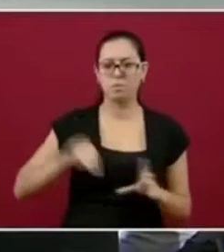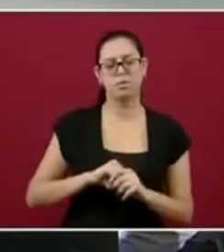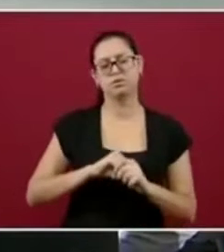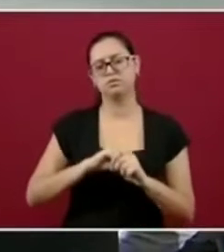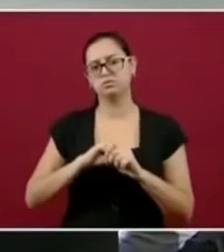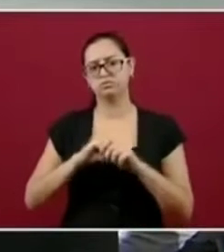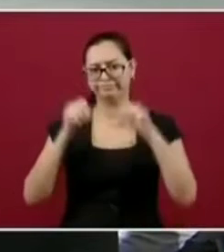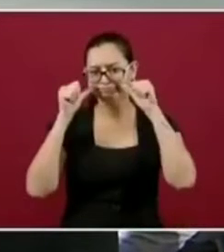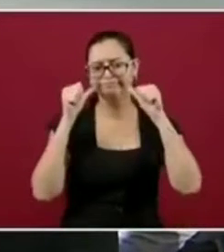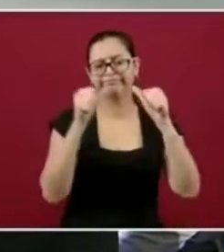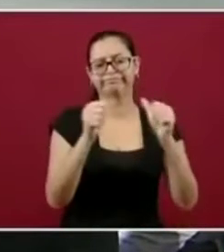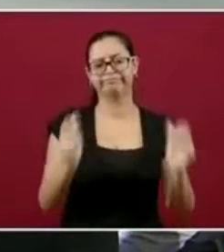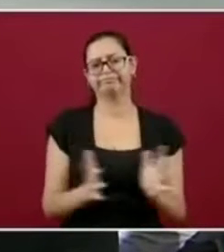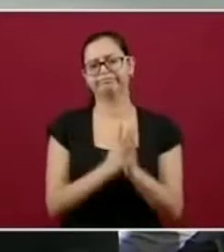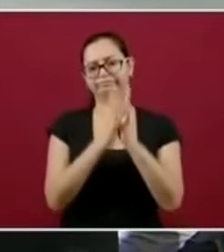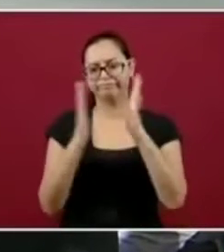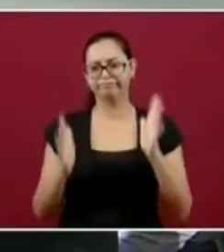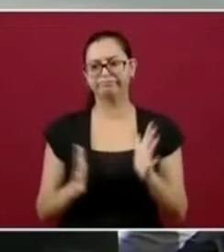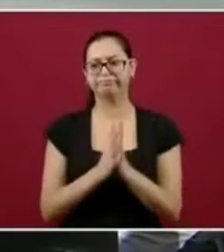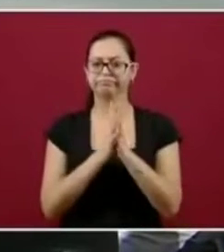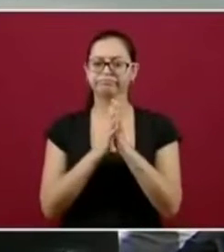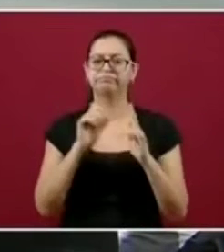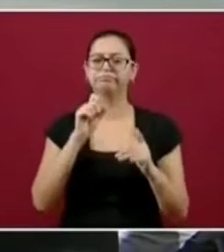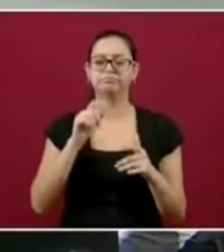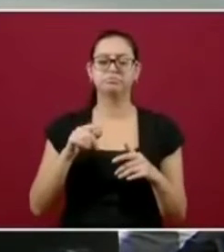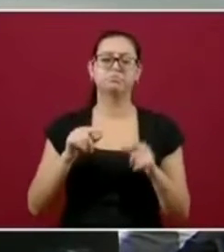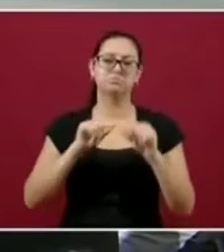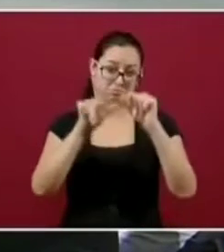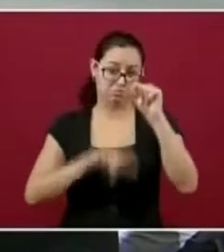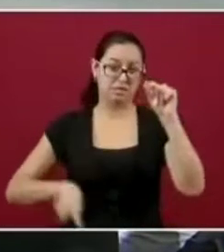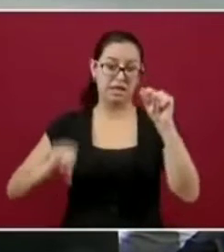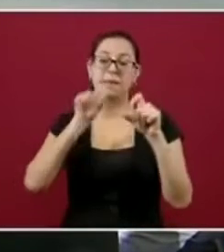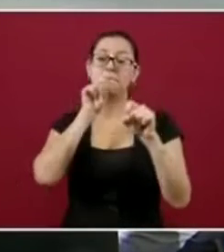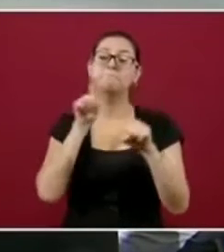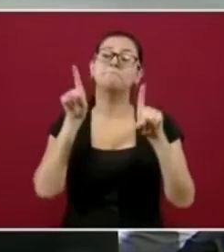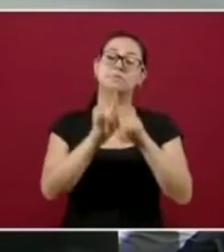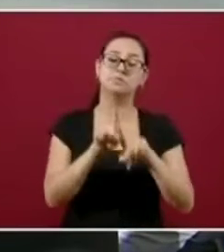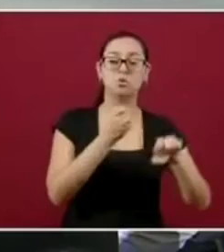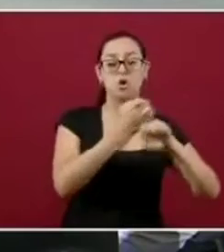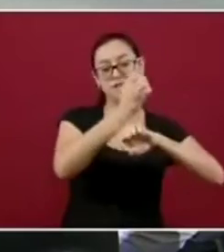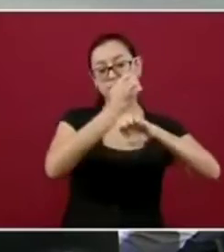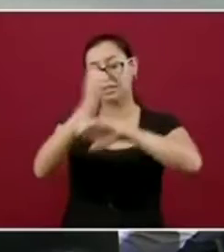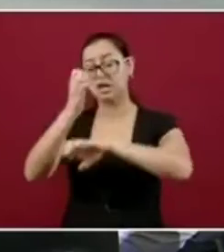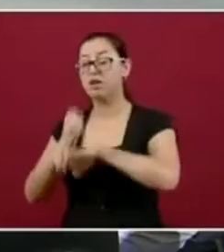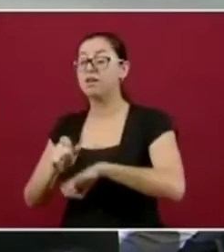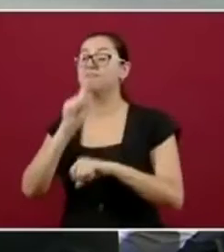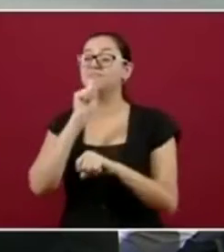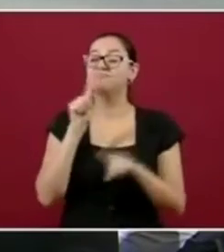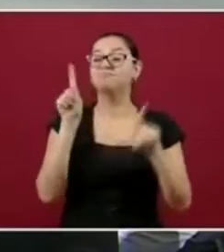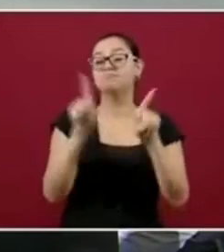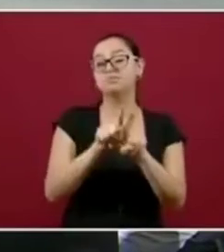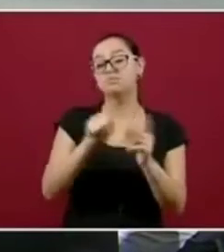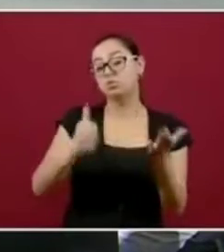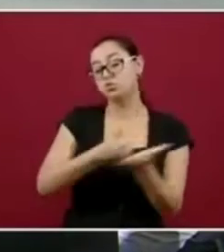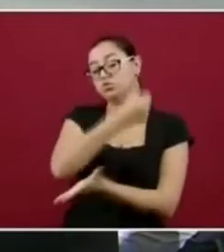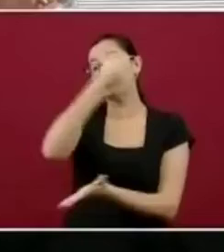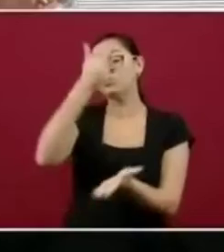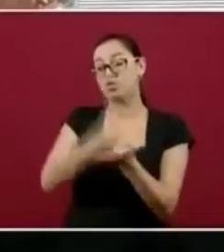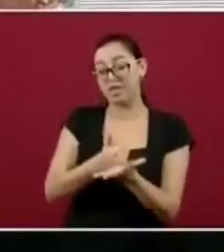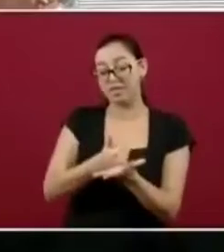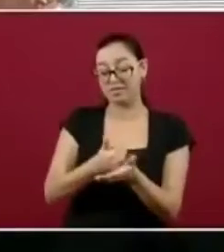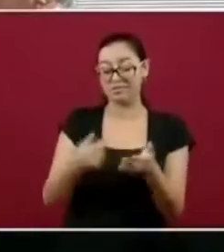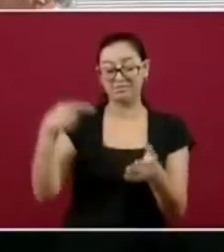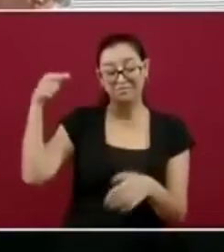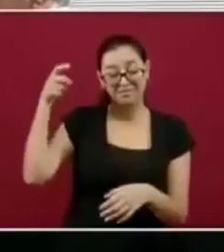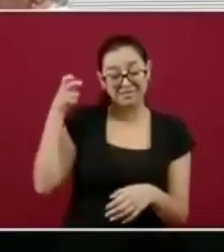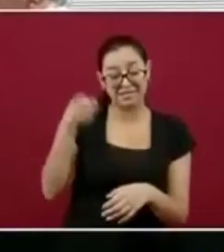federal y vamos a invitar a los gobiernos estatales y a las ciudades. Quiero subrayar esto, las ciudades como